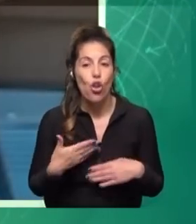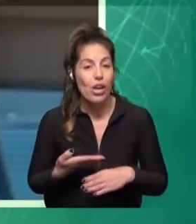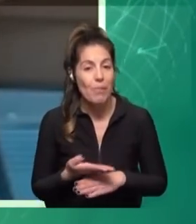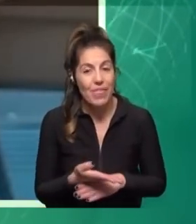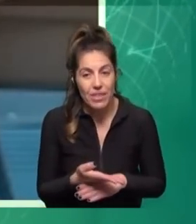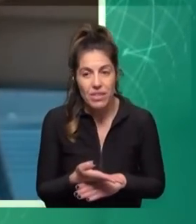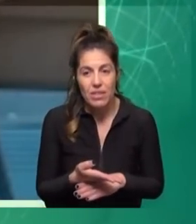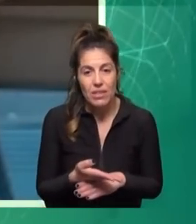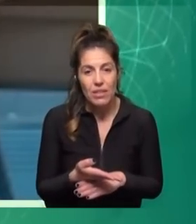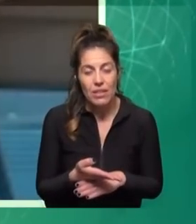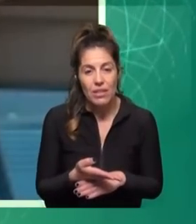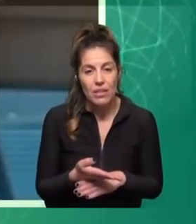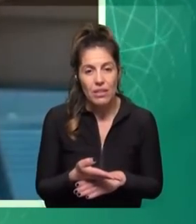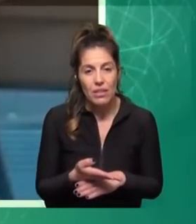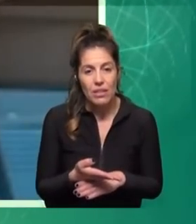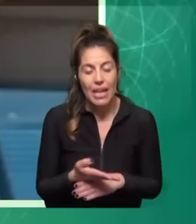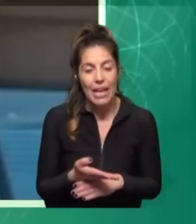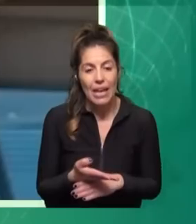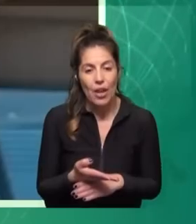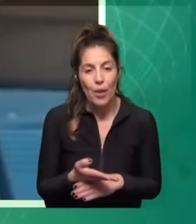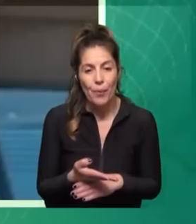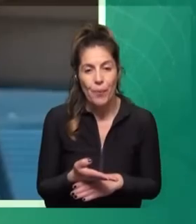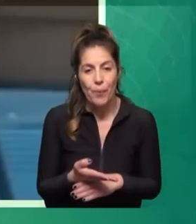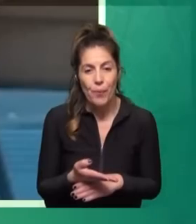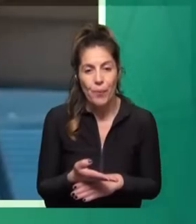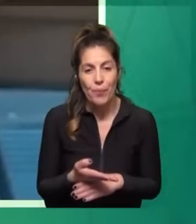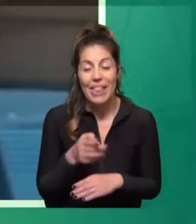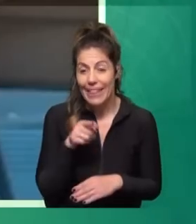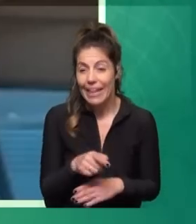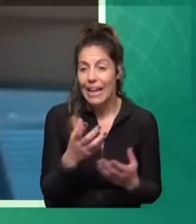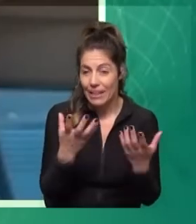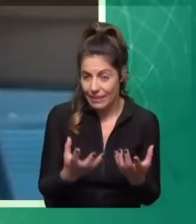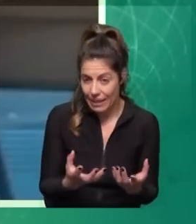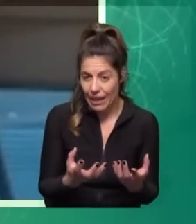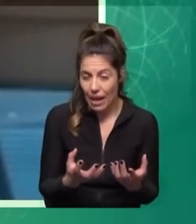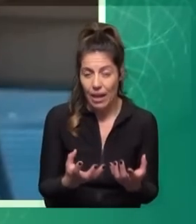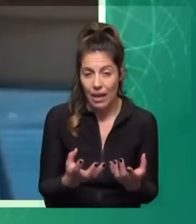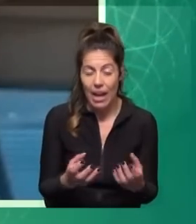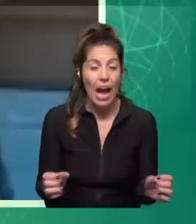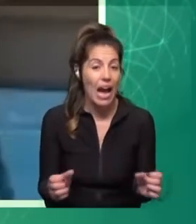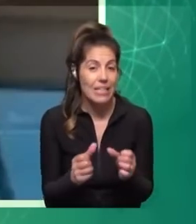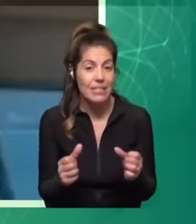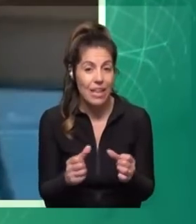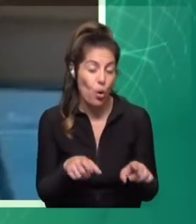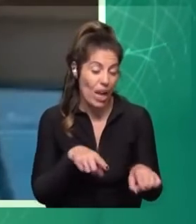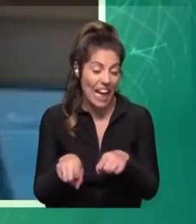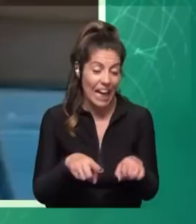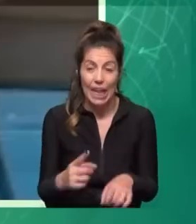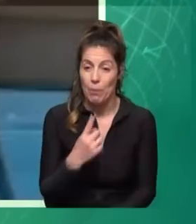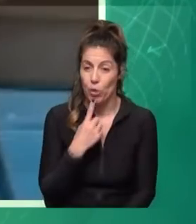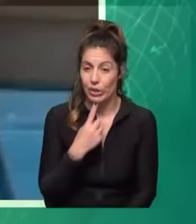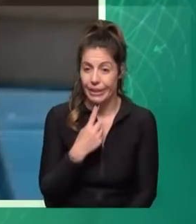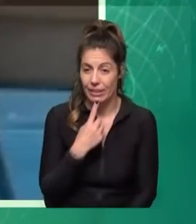solicité es que en caso de que de que él quiera hacer una carrera política